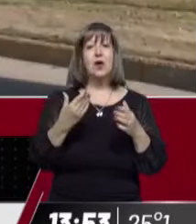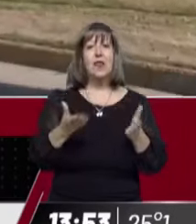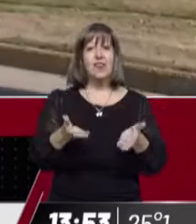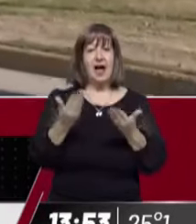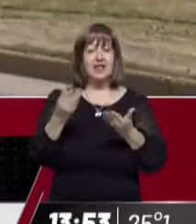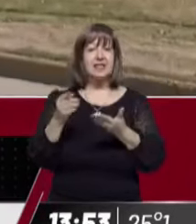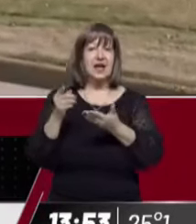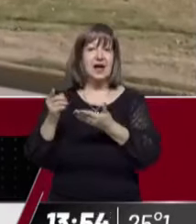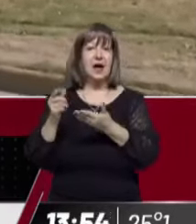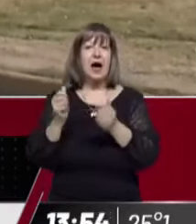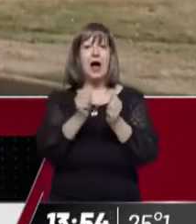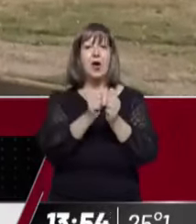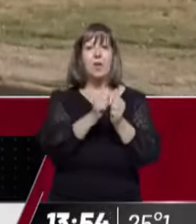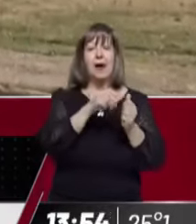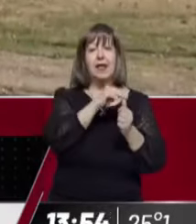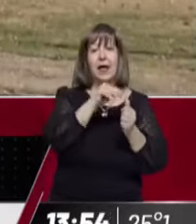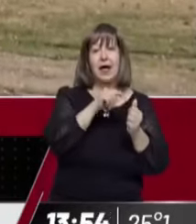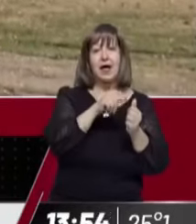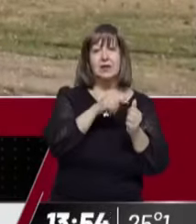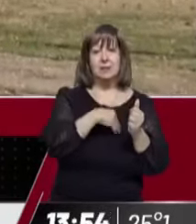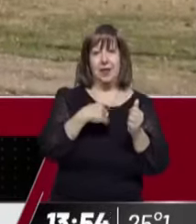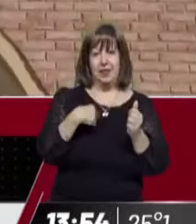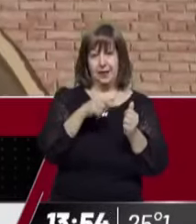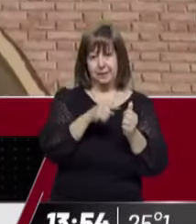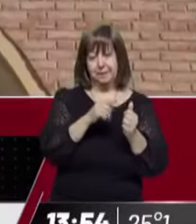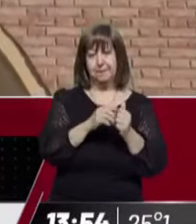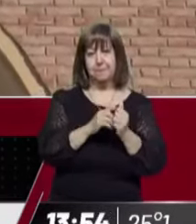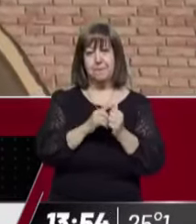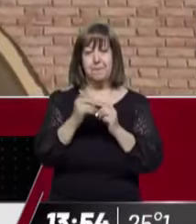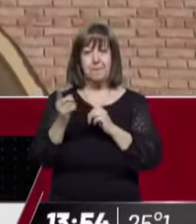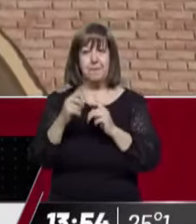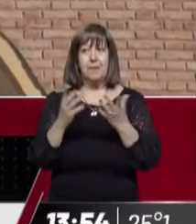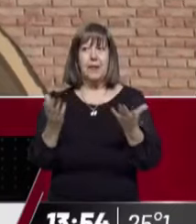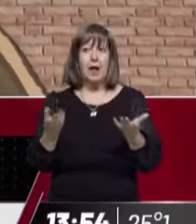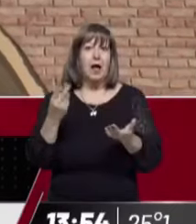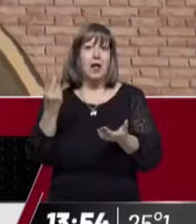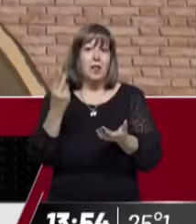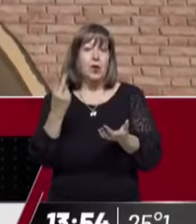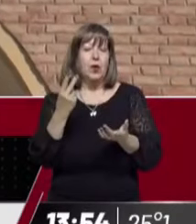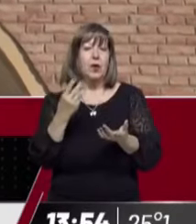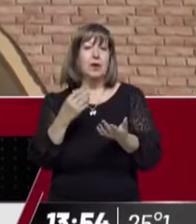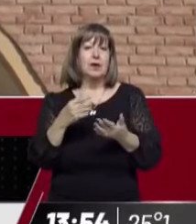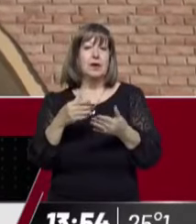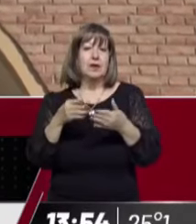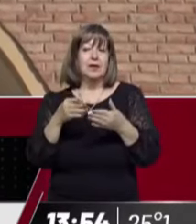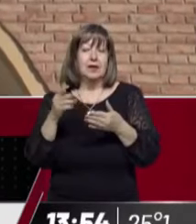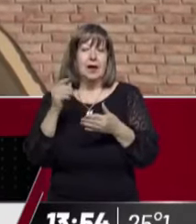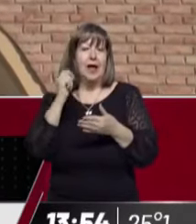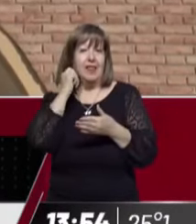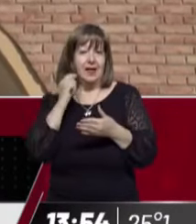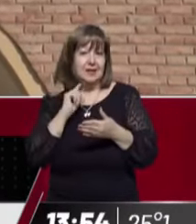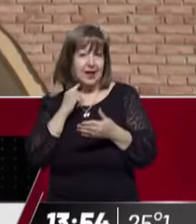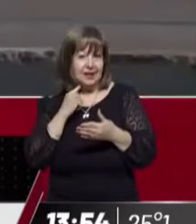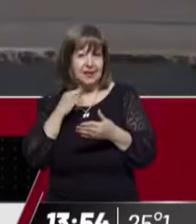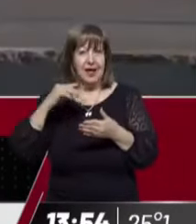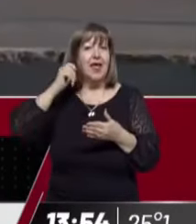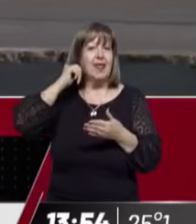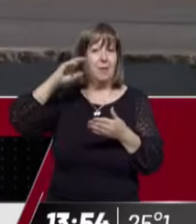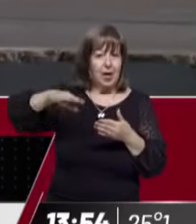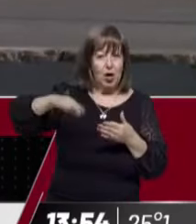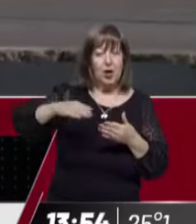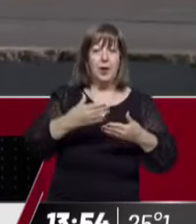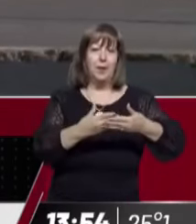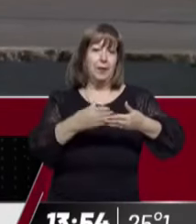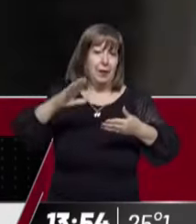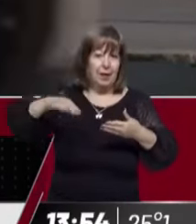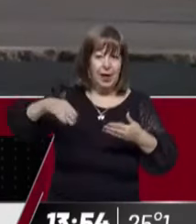alta y está siendo acompañada por su mamá. Bien, como las dos son menores de edad, tanto la que en este caso es mamá como la